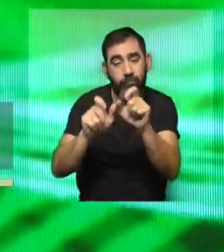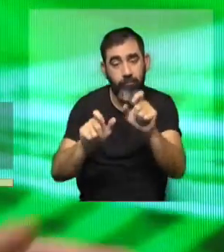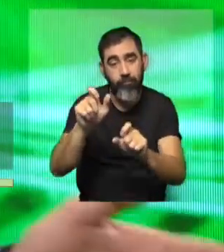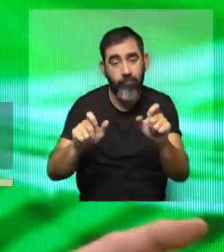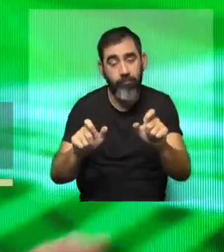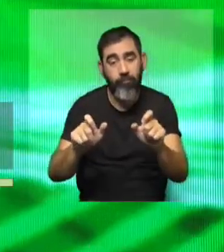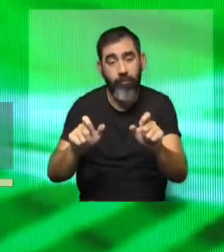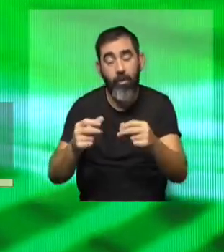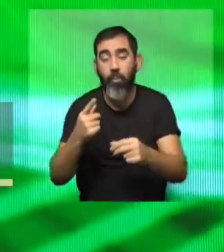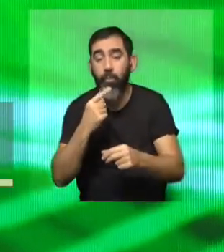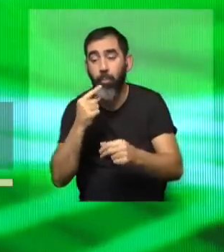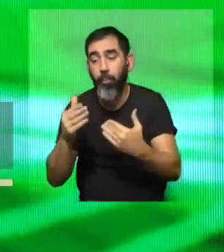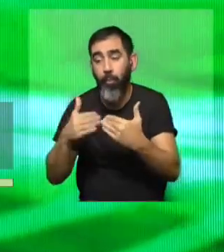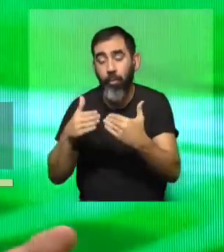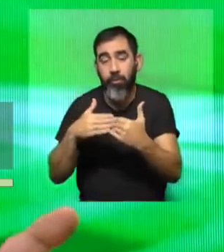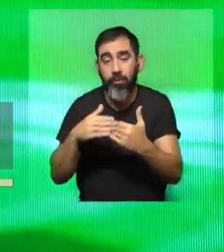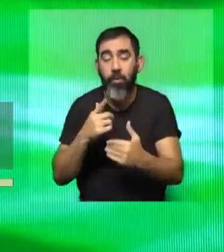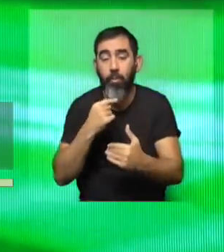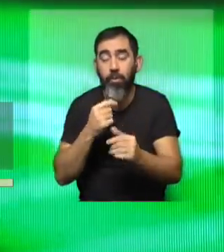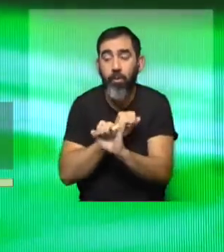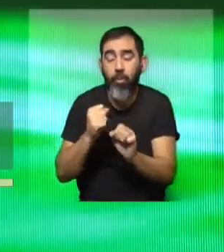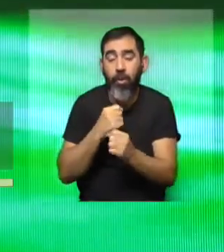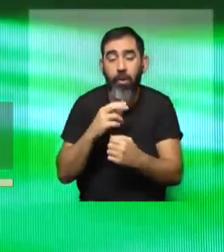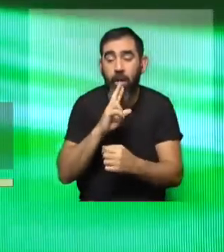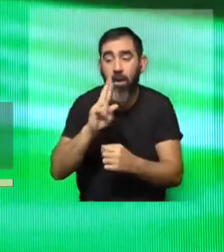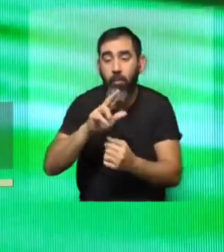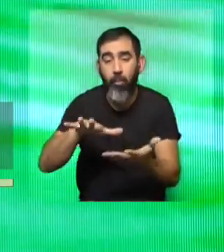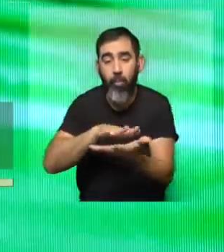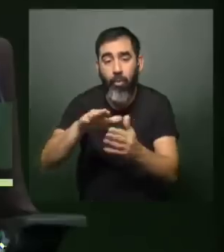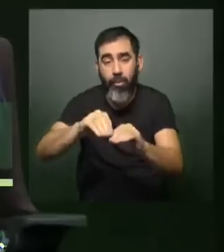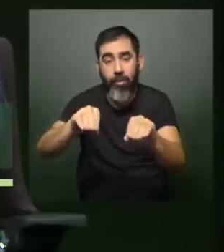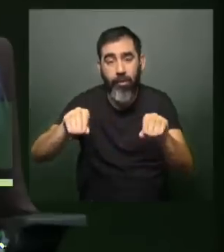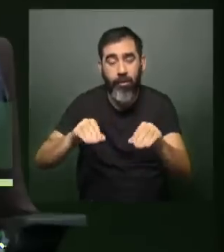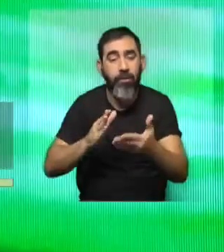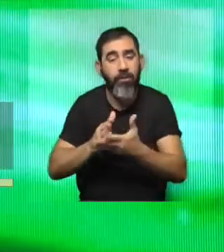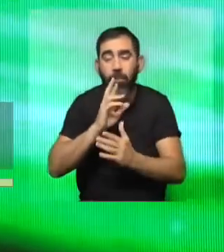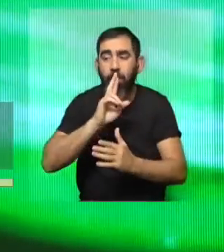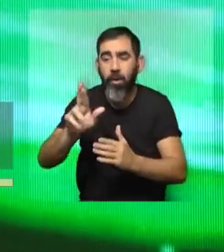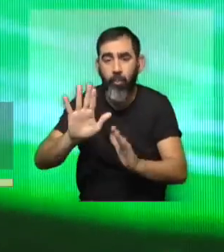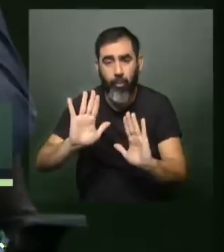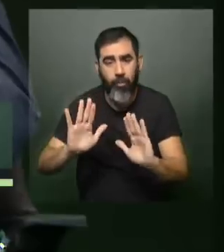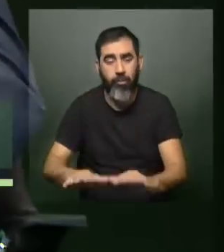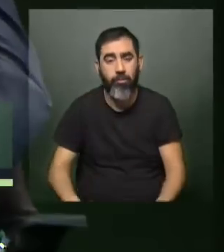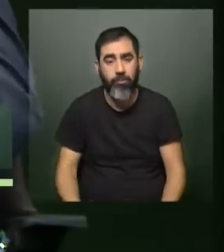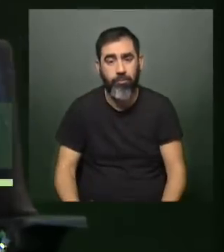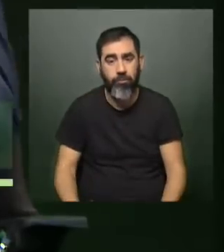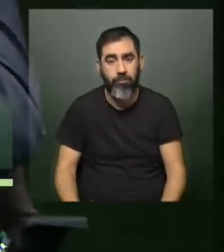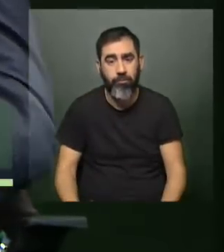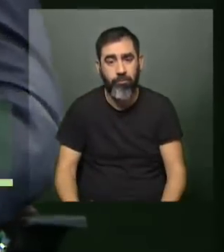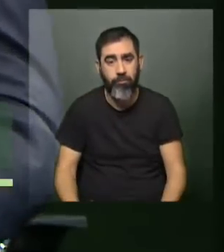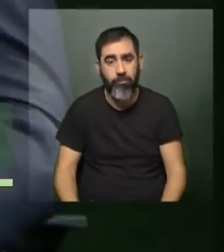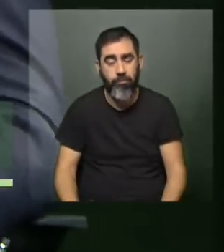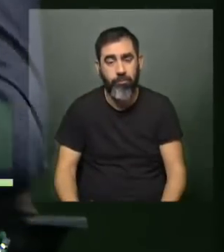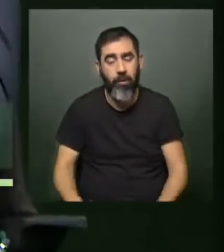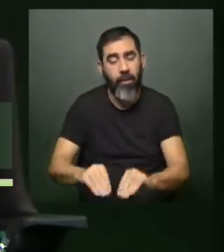a la policía y a lo que la policía pueda responder en el territorio Ahí está y siempre respondiendo no ahí está dándole trabajando